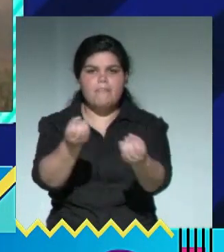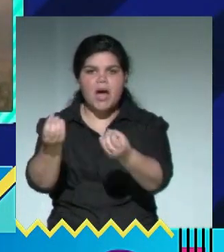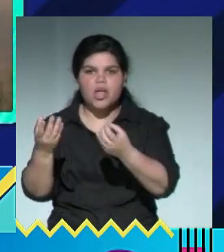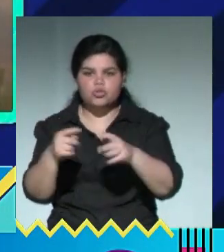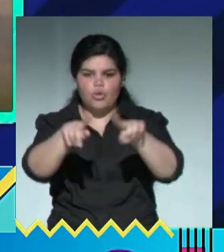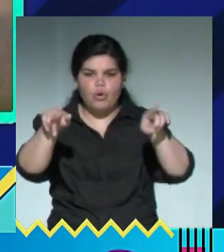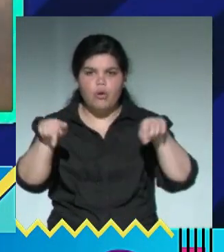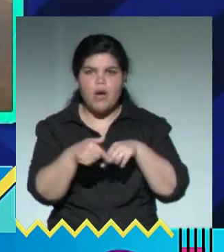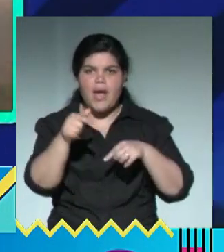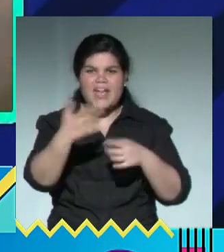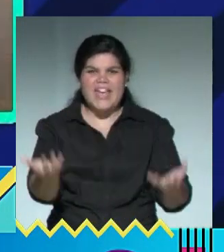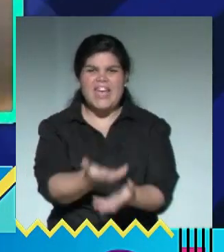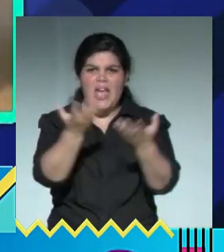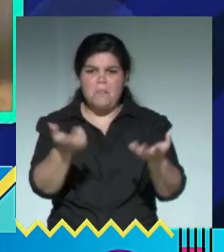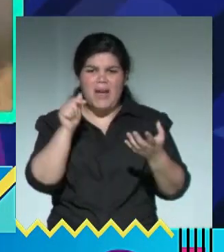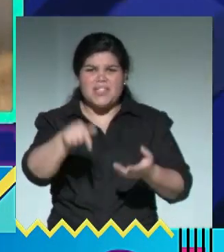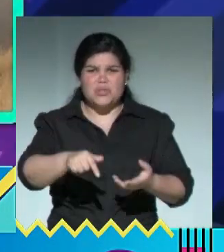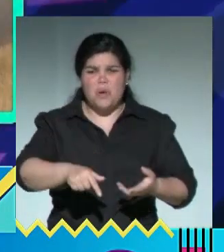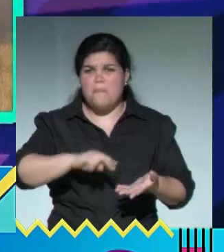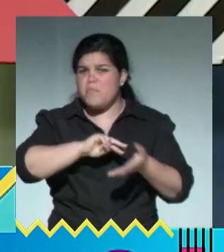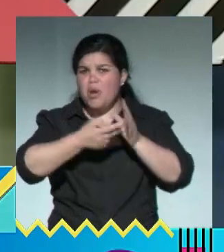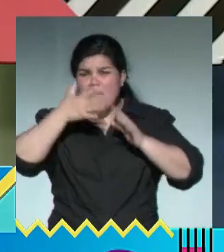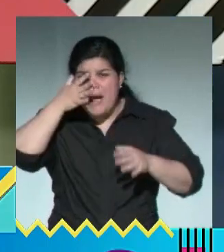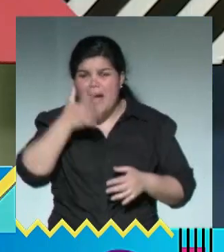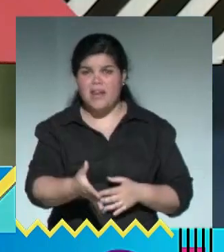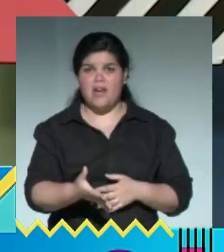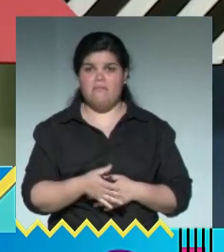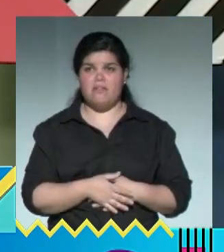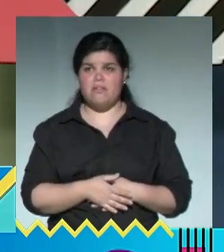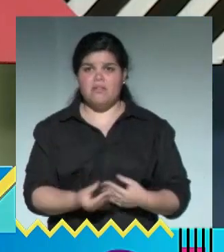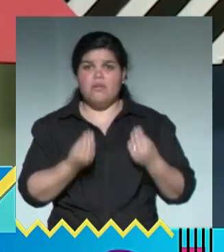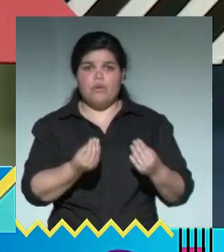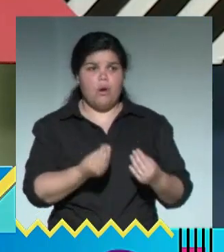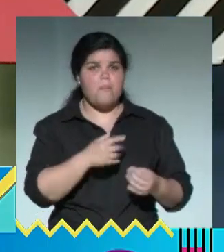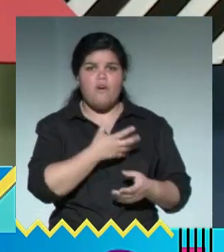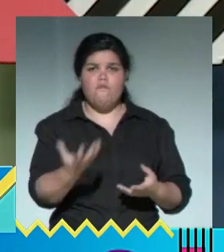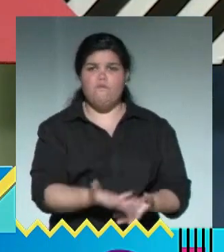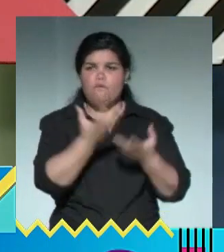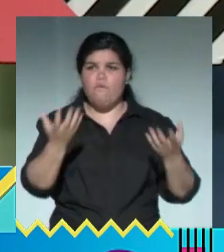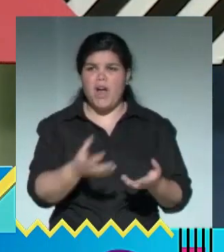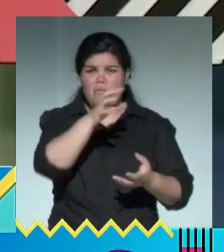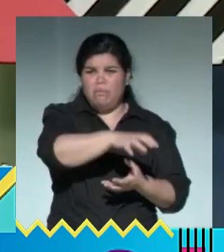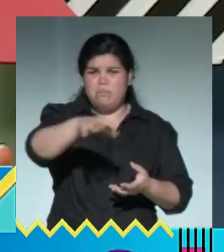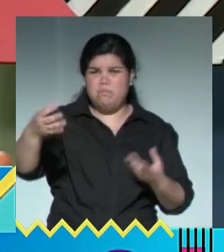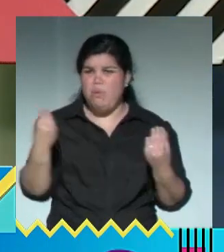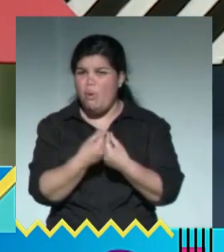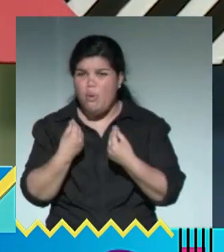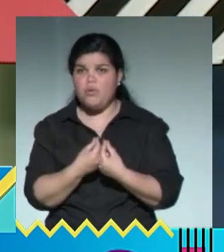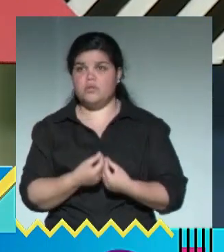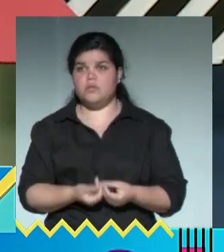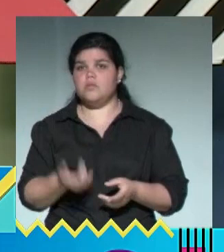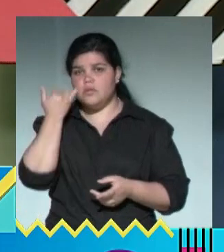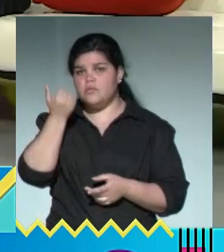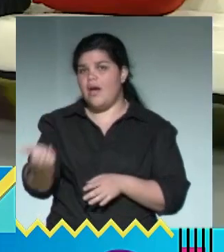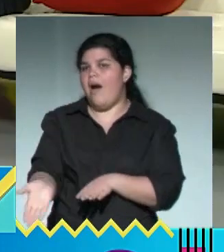que lo que nos generó fue problemas muchísimo más grandes, ¿no? Teníamos, ¿cuántos focos tuvimos ese día? Fue unas decenas de focos. Lo hablamos más